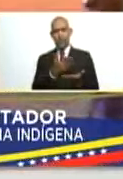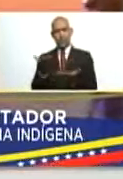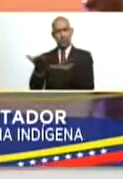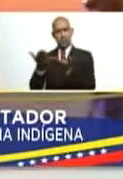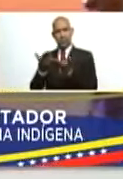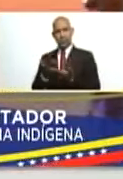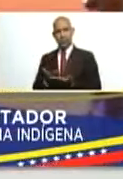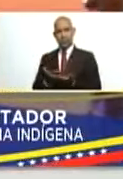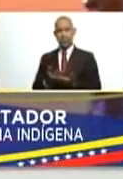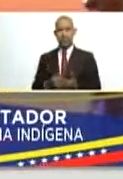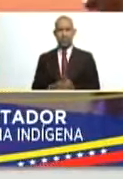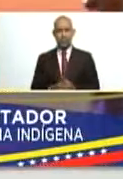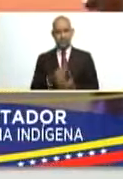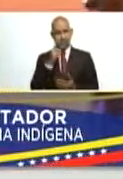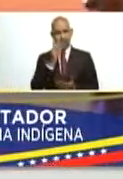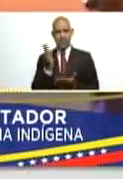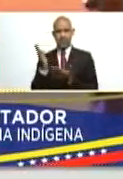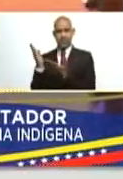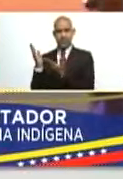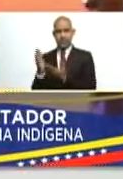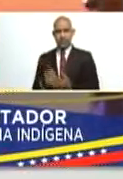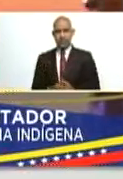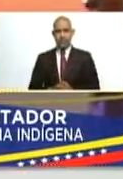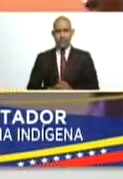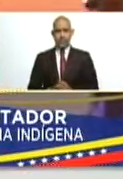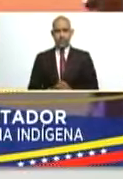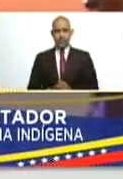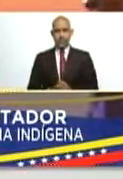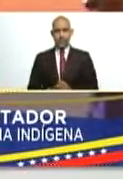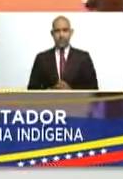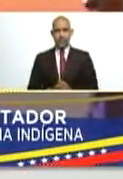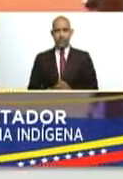Pellicer. ¿Ah?